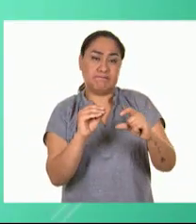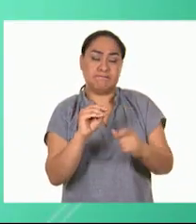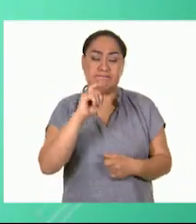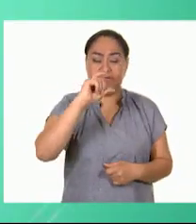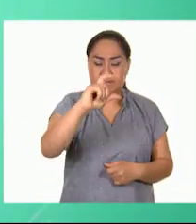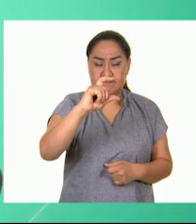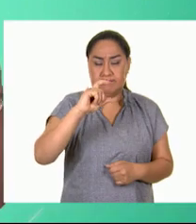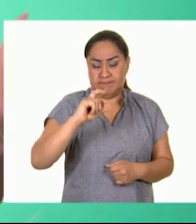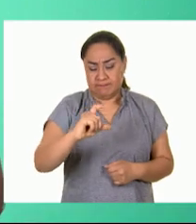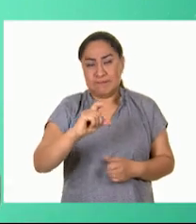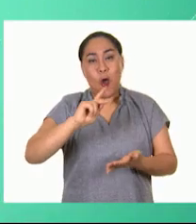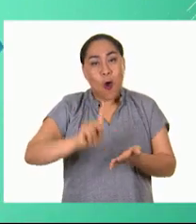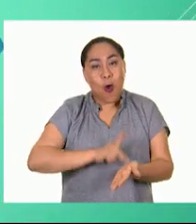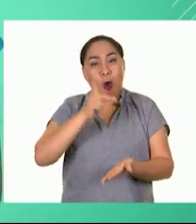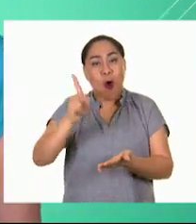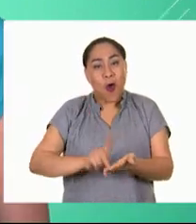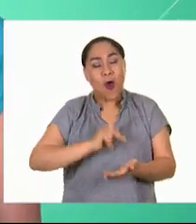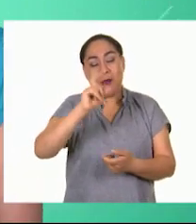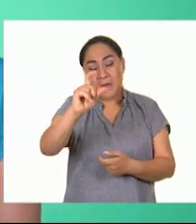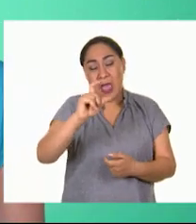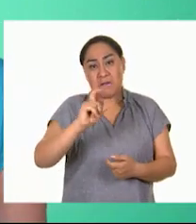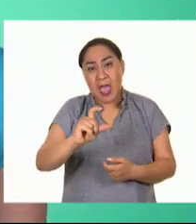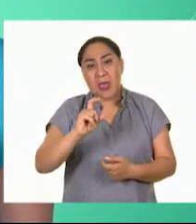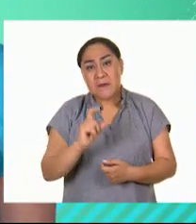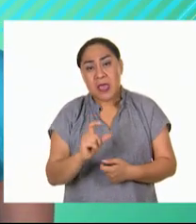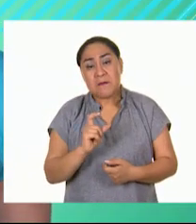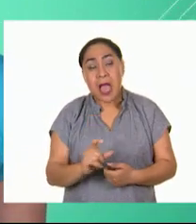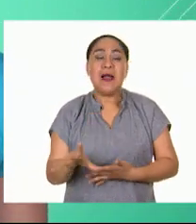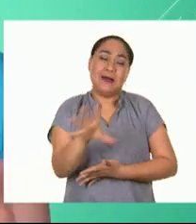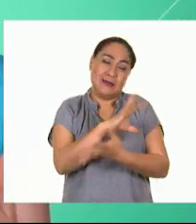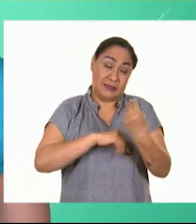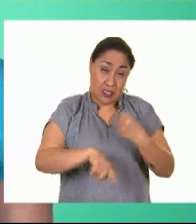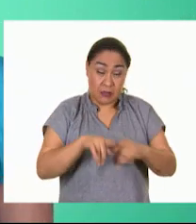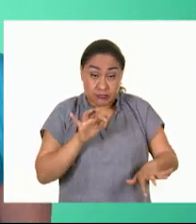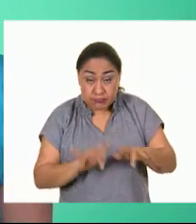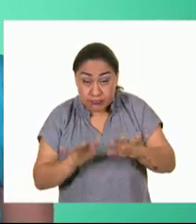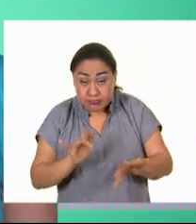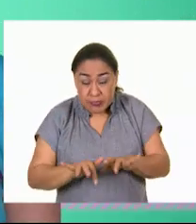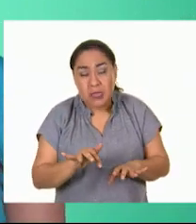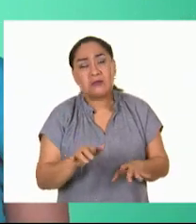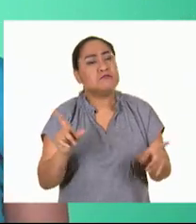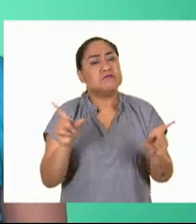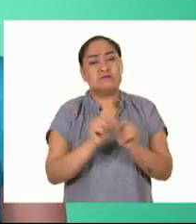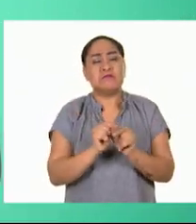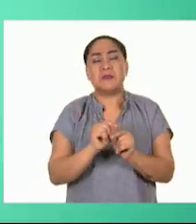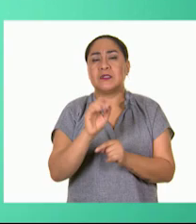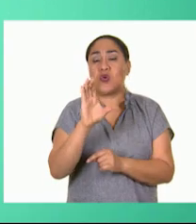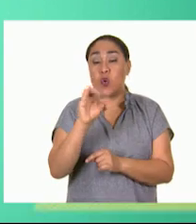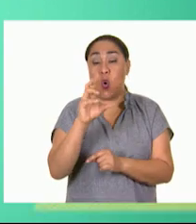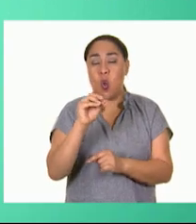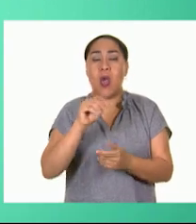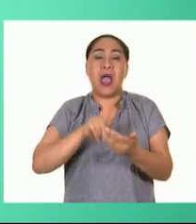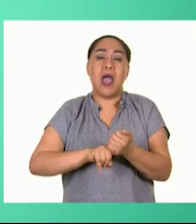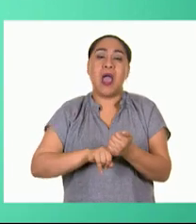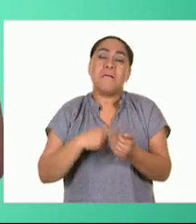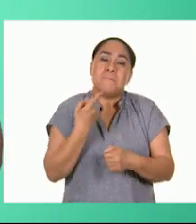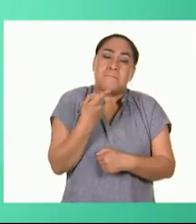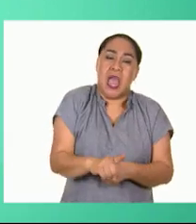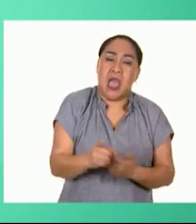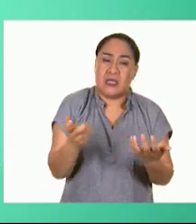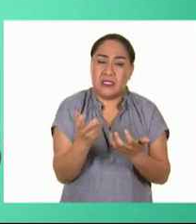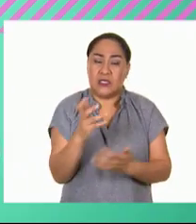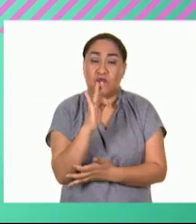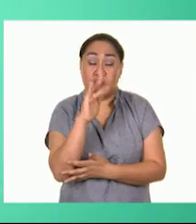que utilizas una y otra vez. En el mundo de la programación, el coro sería una función. Contar con funciones